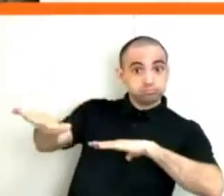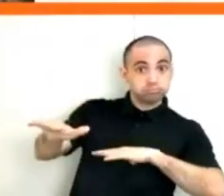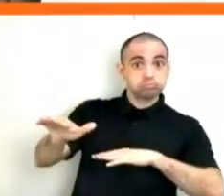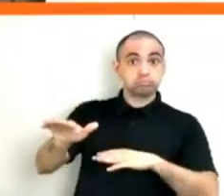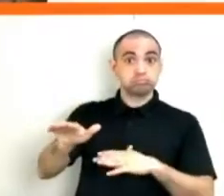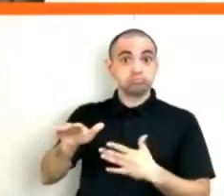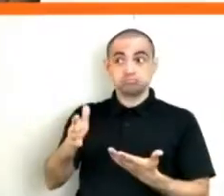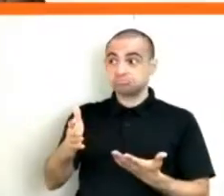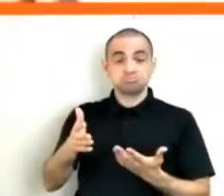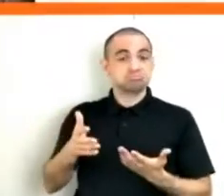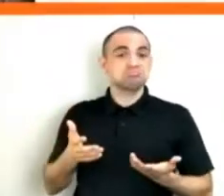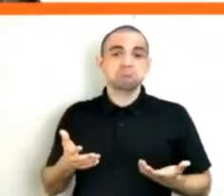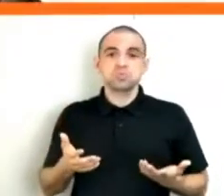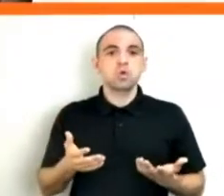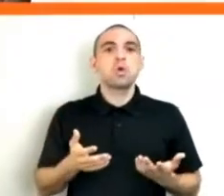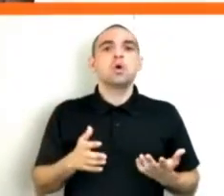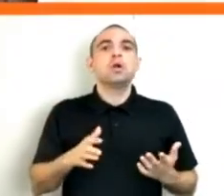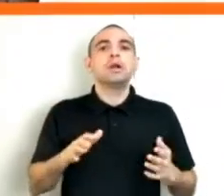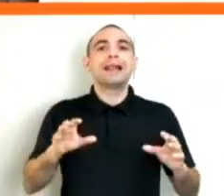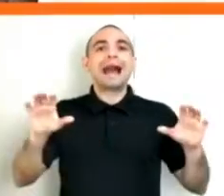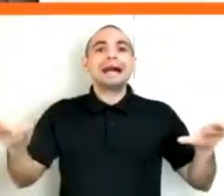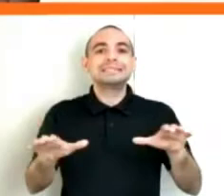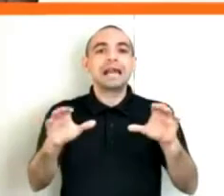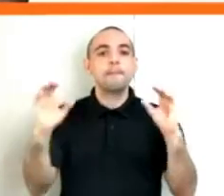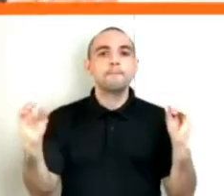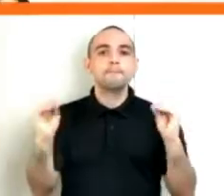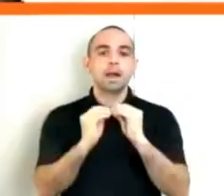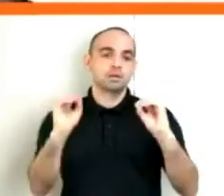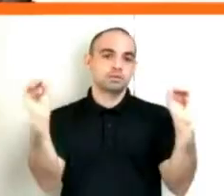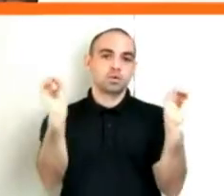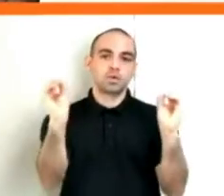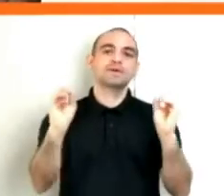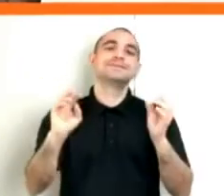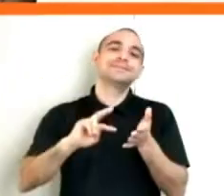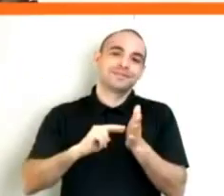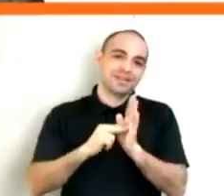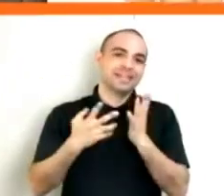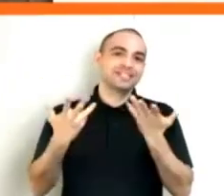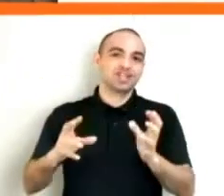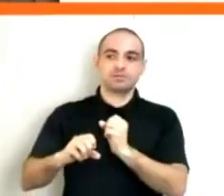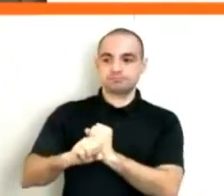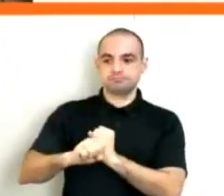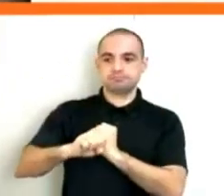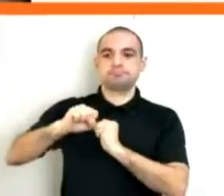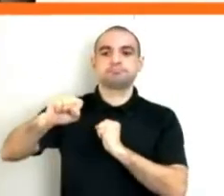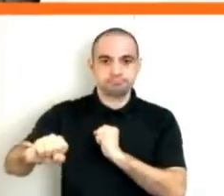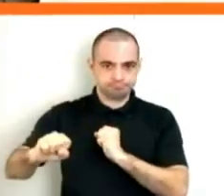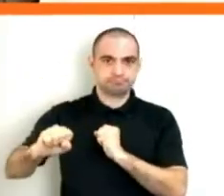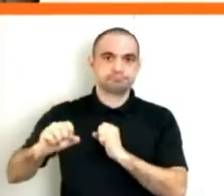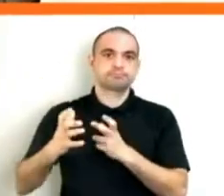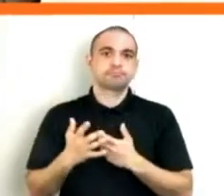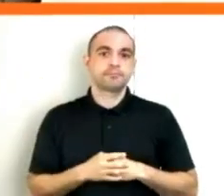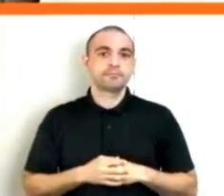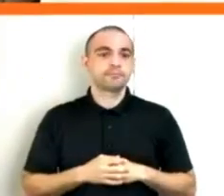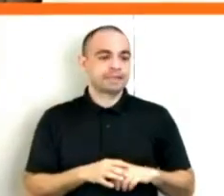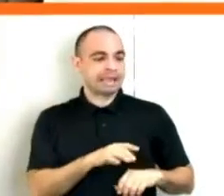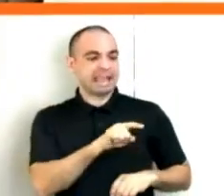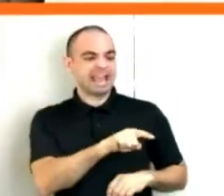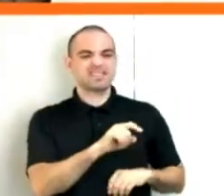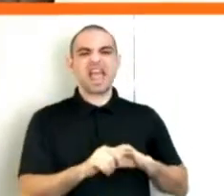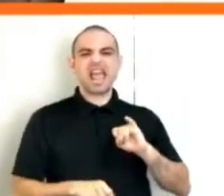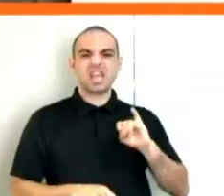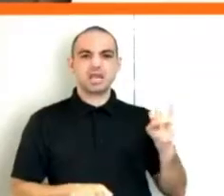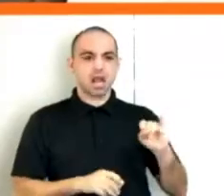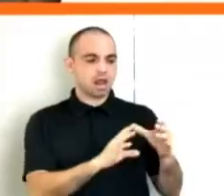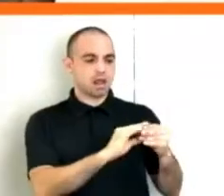no tiene que hacer nada más. Eso significa que usted hizo sus extensiones, así que haga caso omiso al mensaje que le aparece a mano izquierda y ya no tiene que